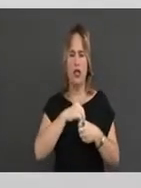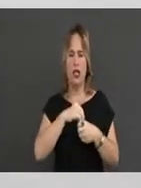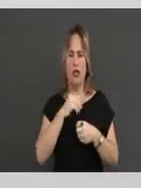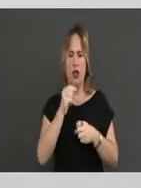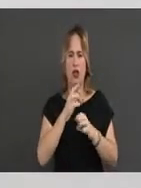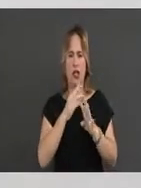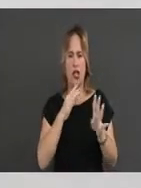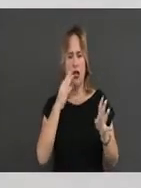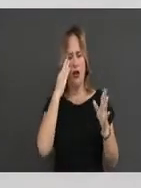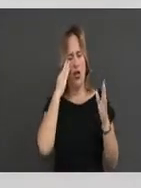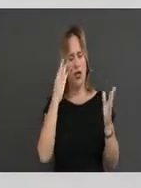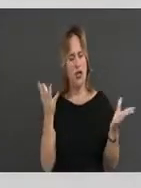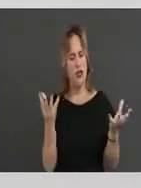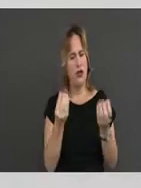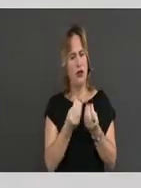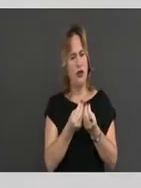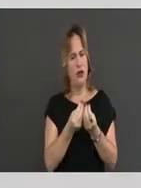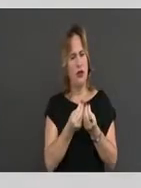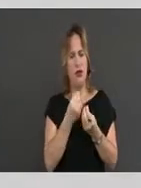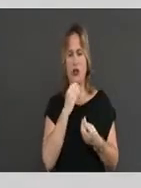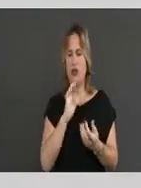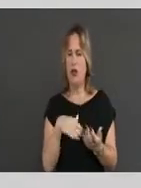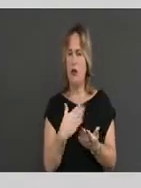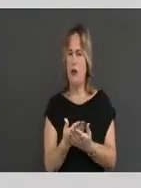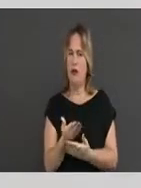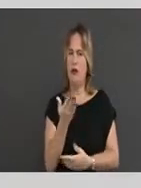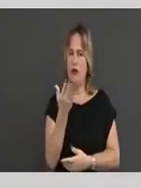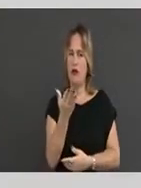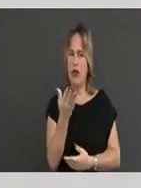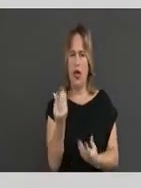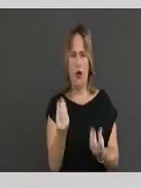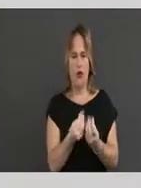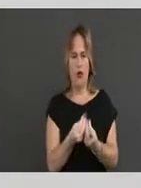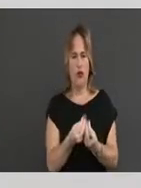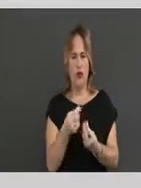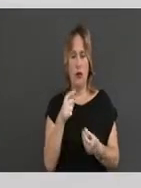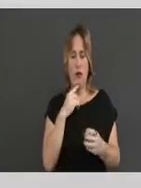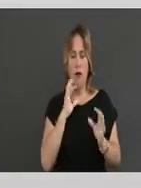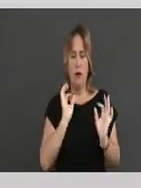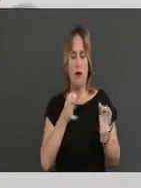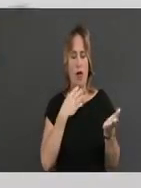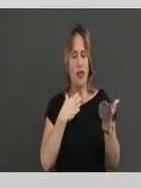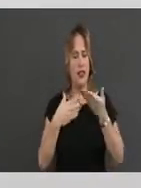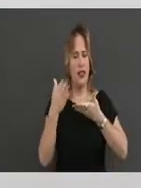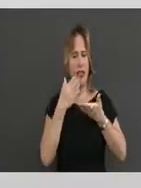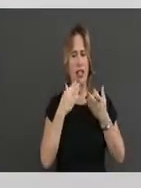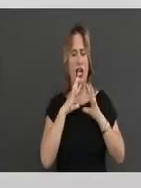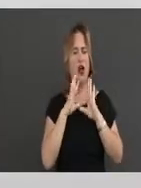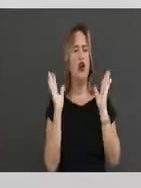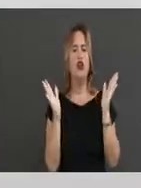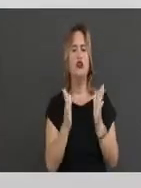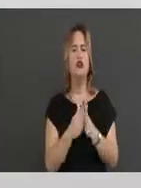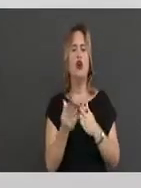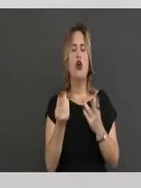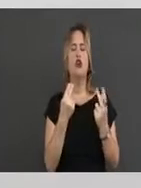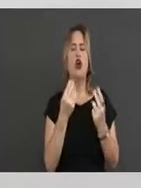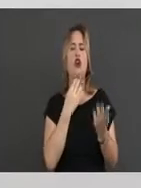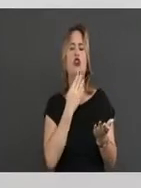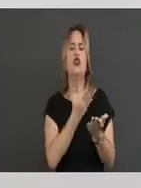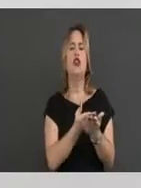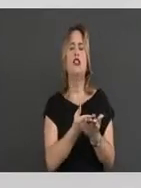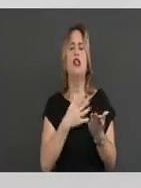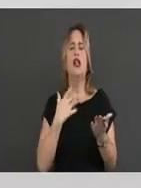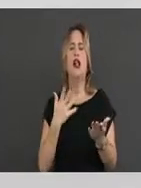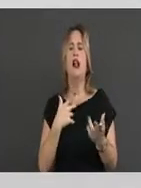Le agradezco el habernos acompañado y yo les propongo a usted seguir junto a nosotros. Vamos a mantener el diálogo directo y todas las solicitudes,